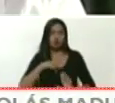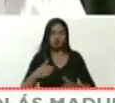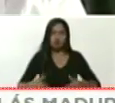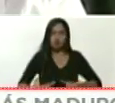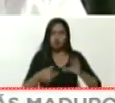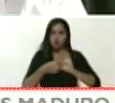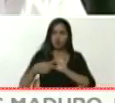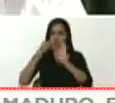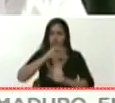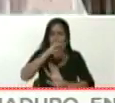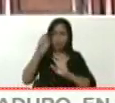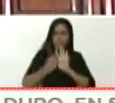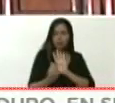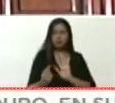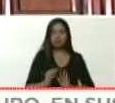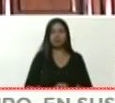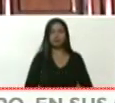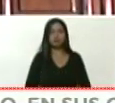esfuerzo concreto.